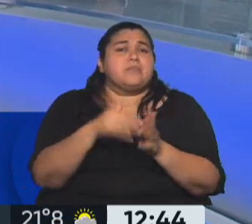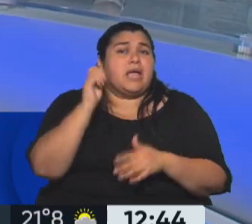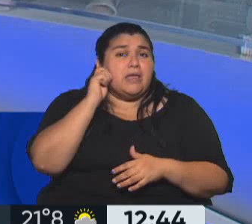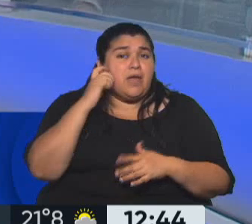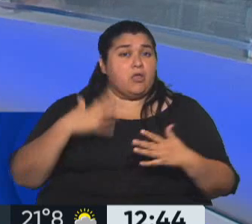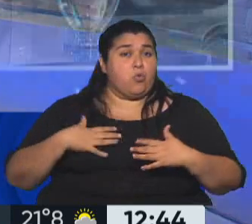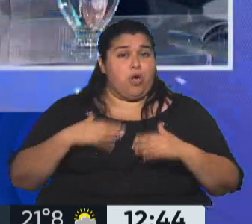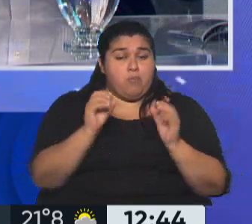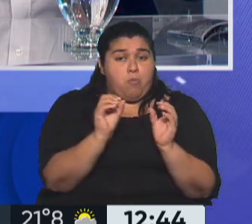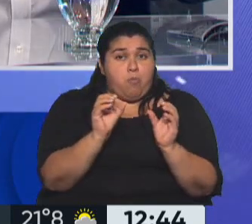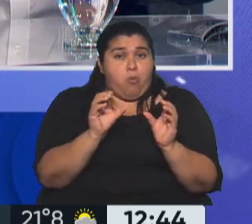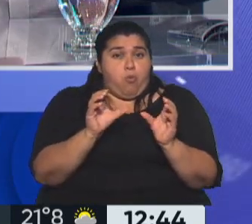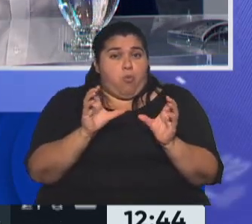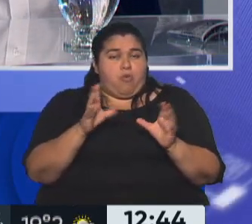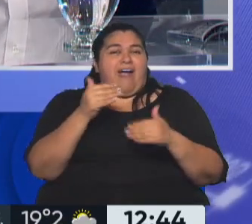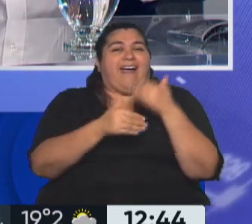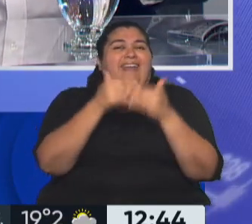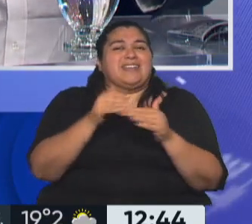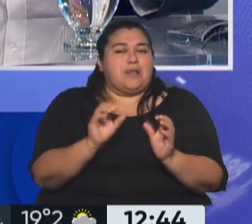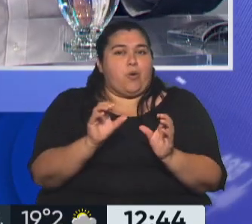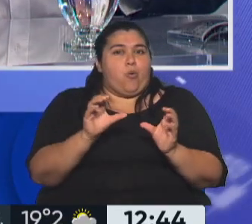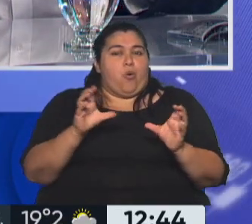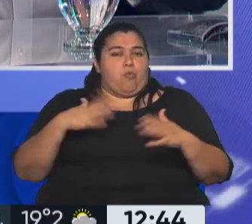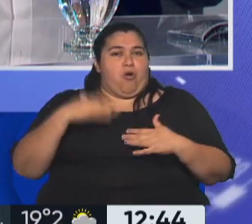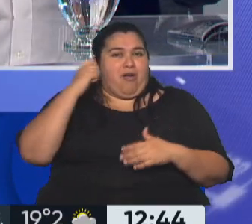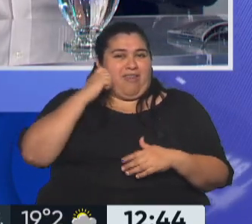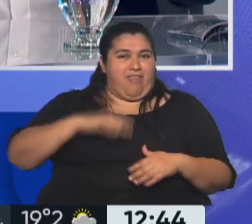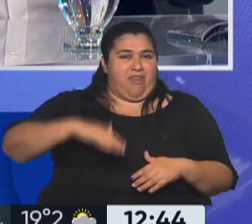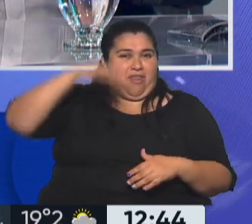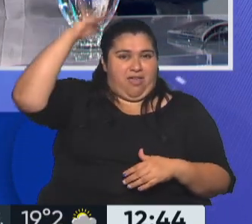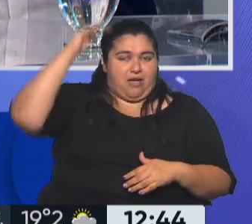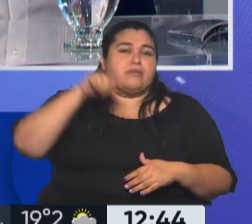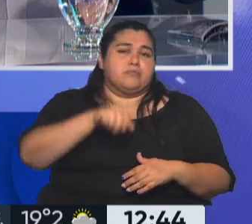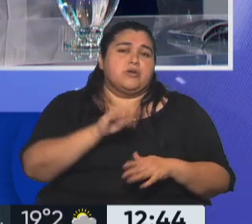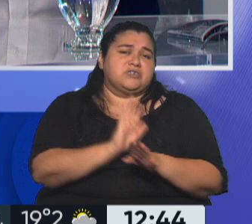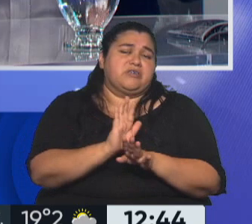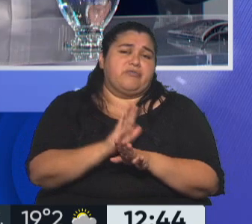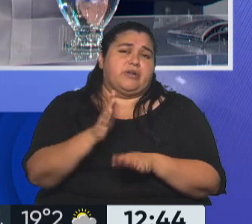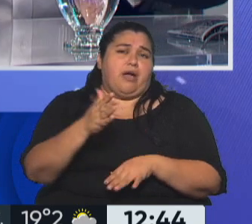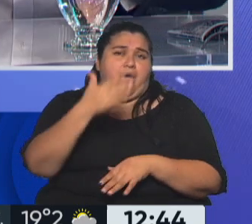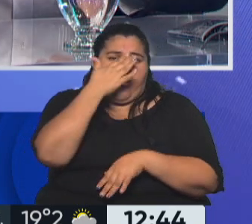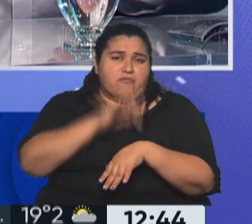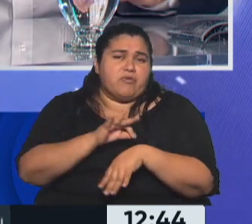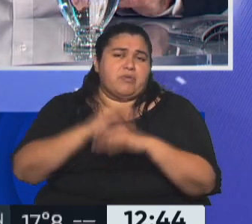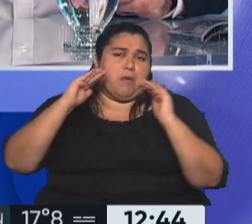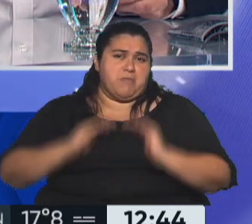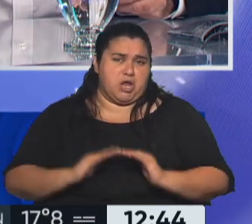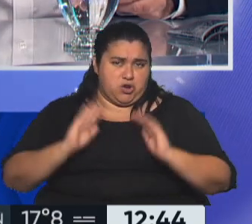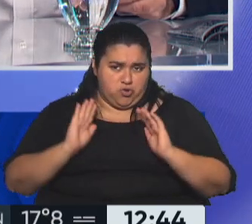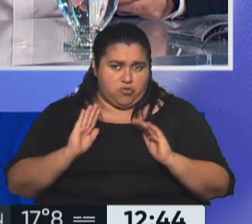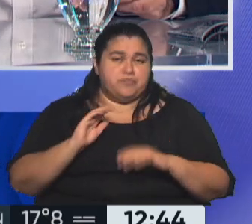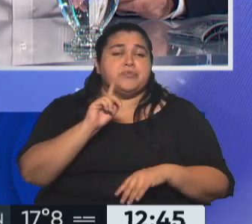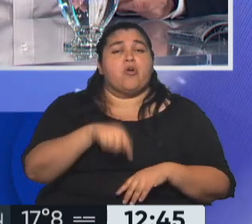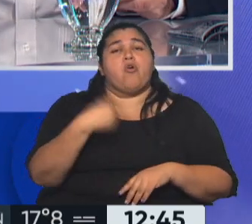el pulmón crece, claro, la vía aérea es más grande y entonces eventualmente tienen menos. Y aparte tiene que ver con otros factores. Cuán cerca